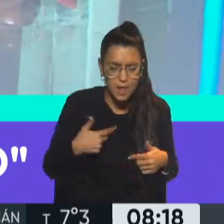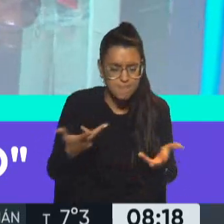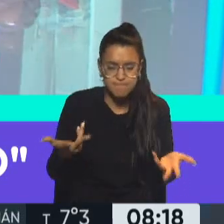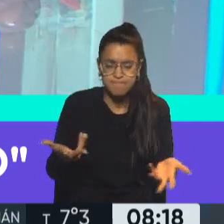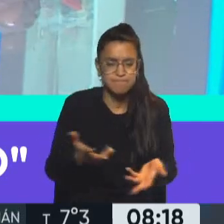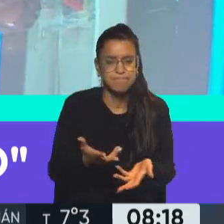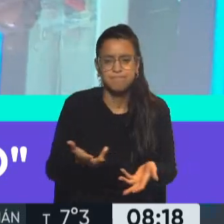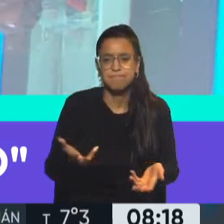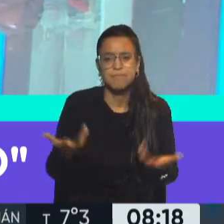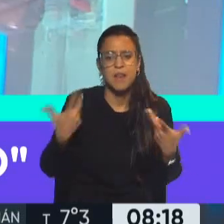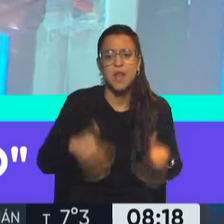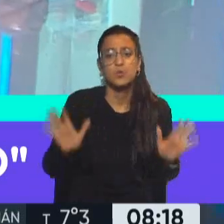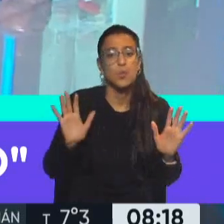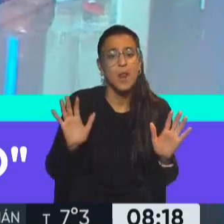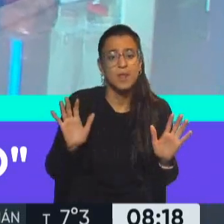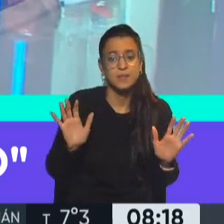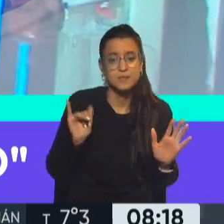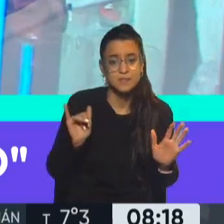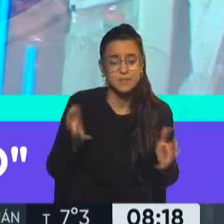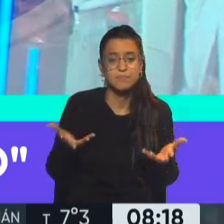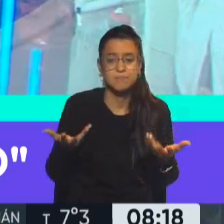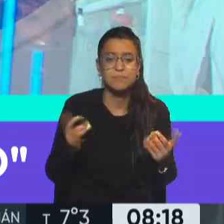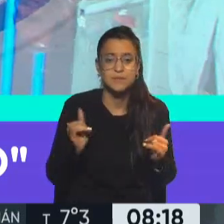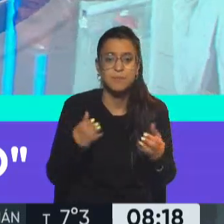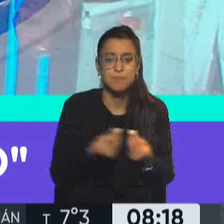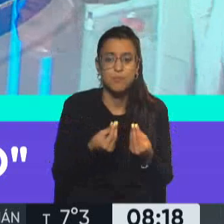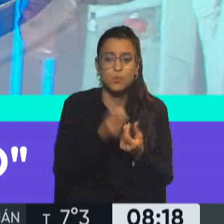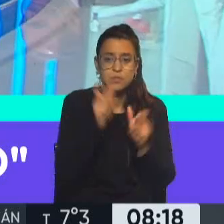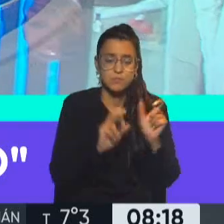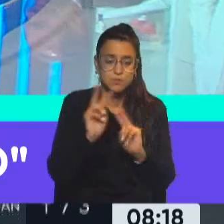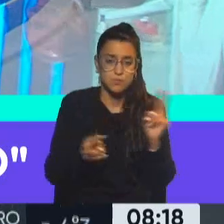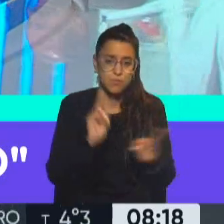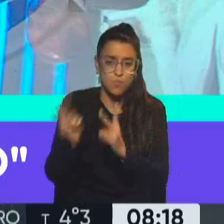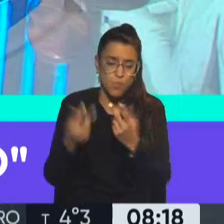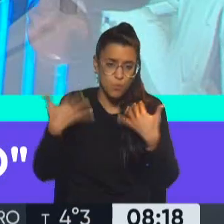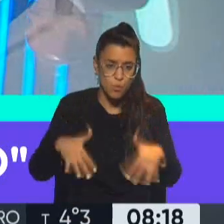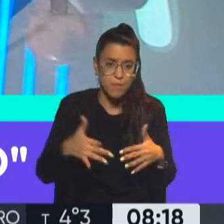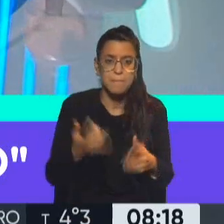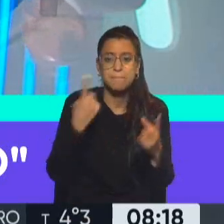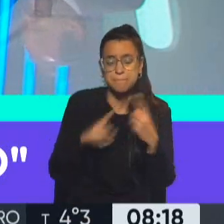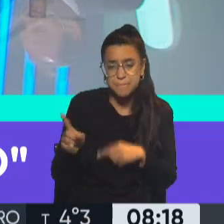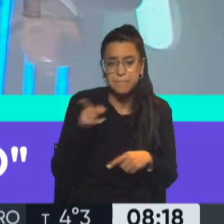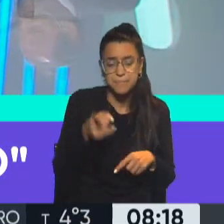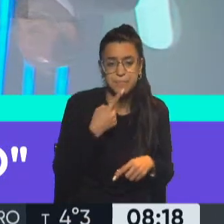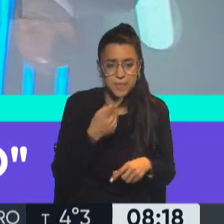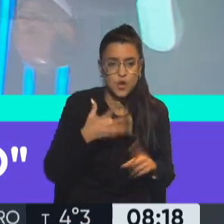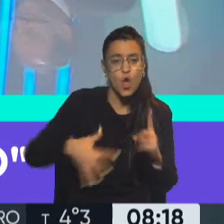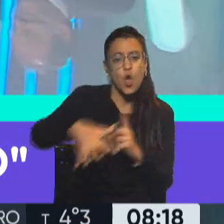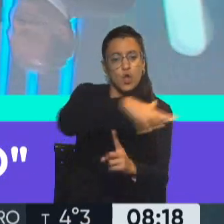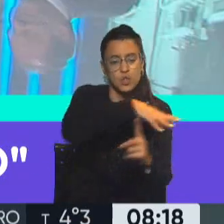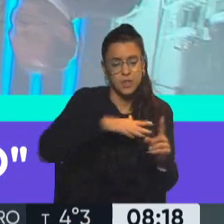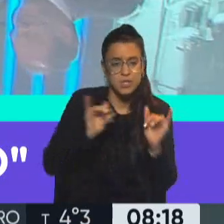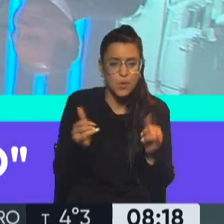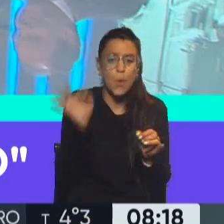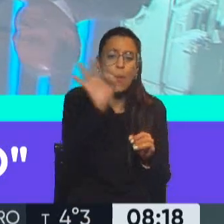Es la naturaleza. Sí, pero ha dejado un tendal de vidas humanas dando vuelta. Pero dentro del contexto de lo que son